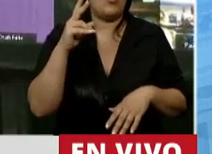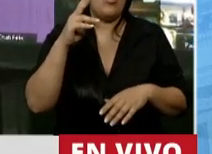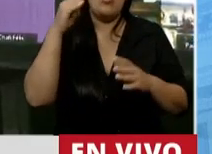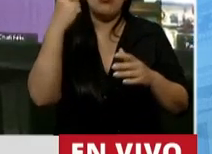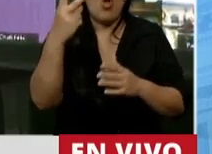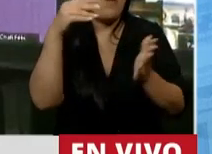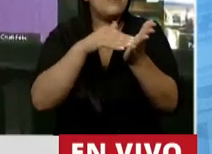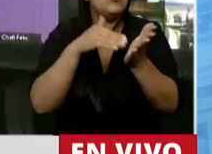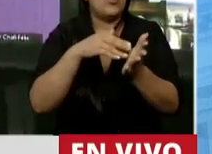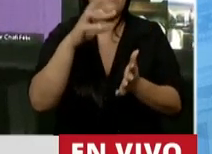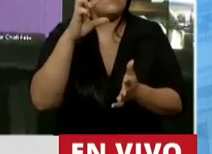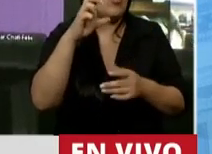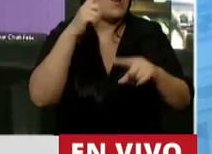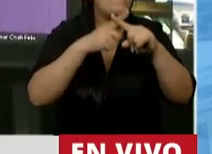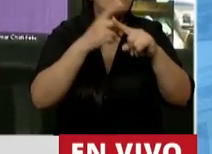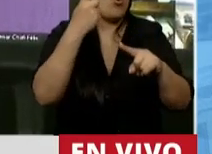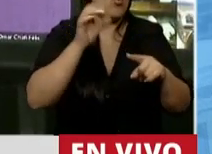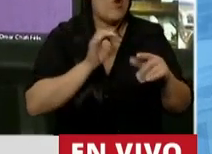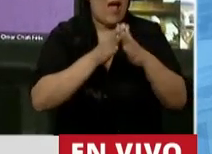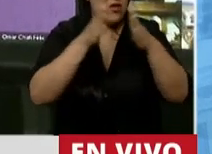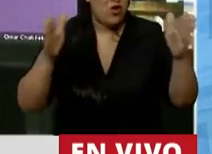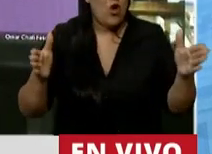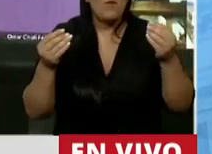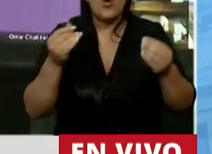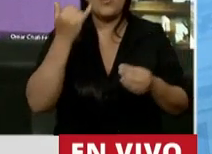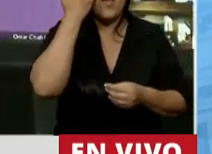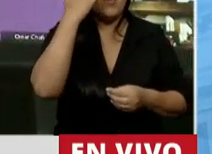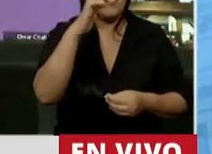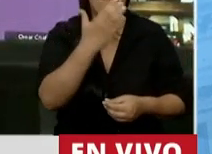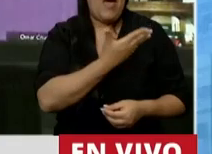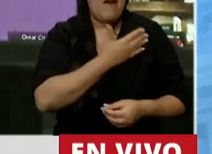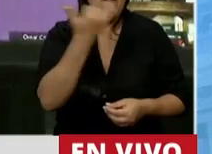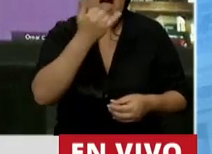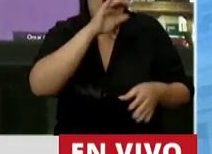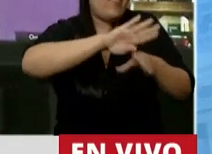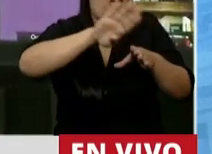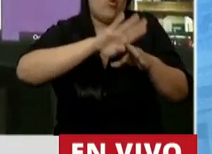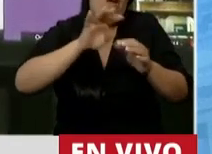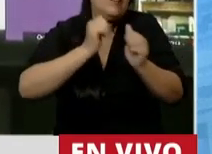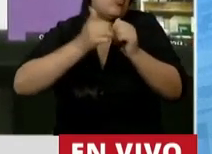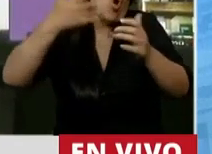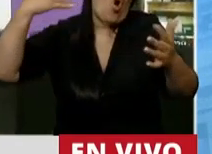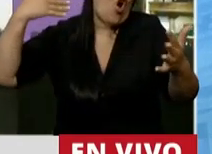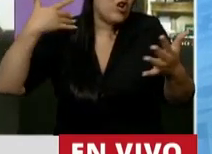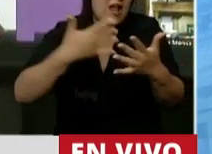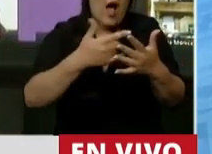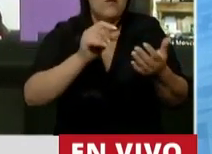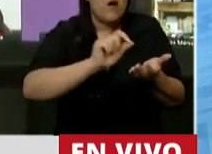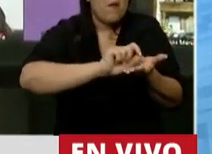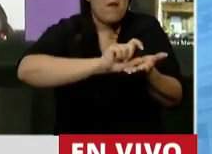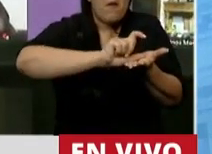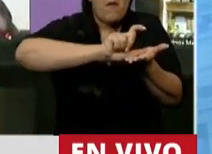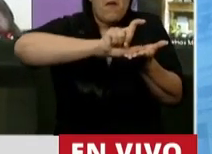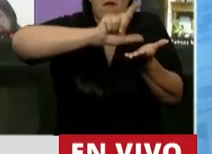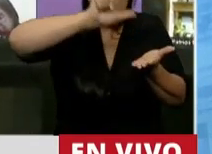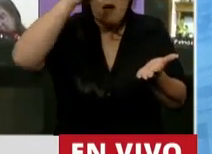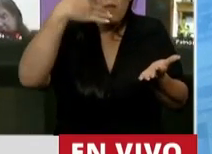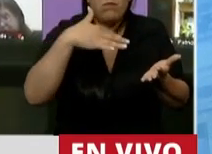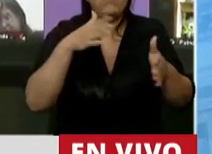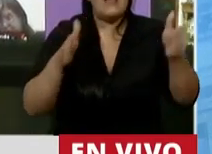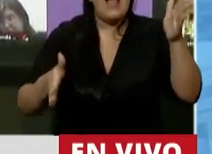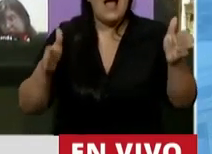2 millones de dólares al año. ¿Por qué? Porque YPF convive con una deuda histórica que se incrementó significativamente